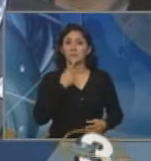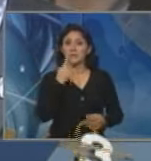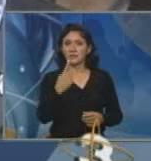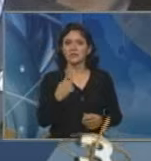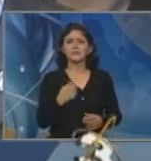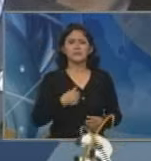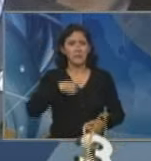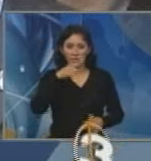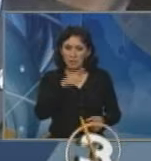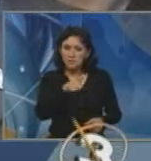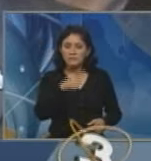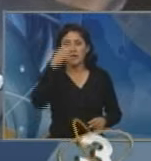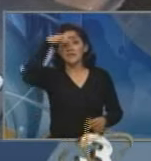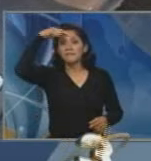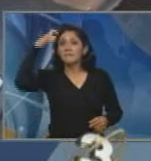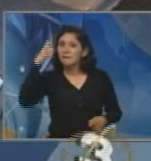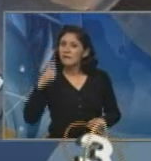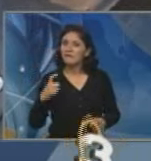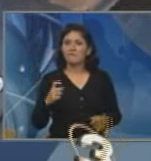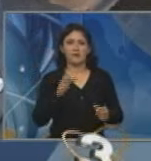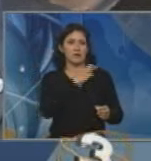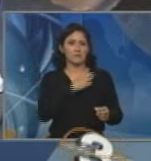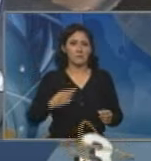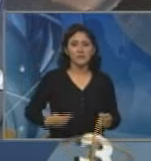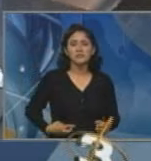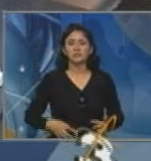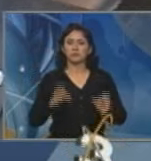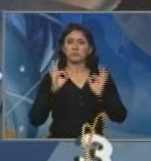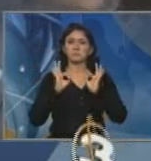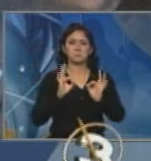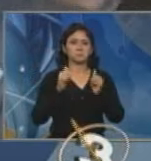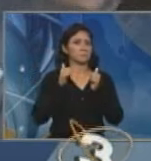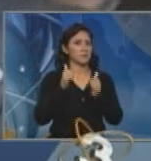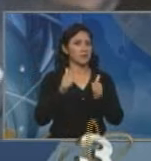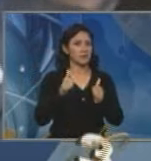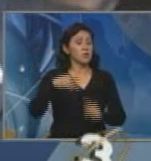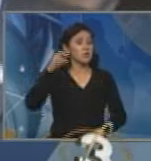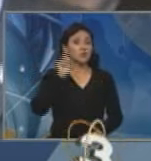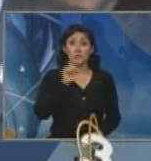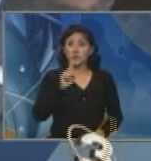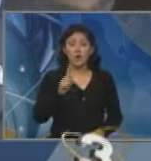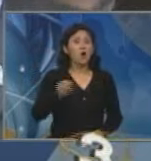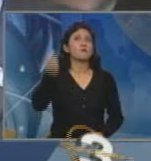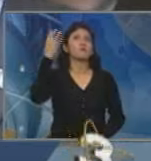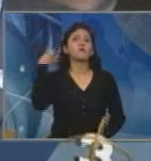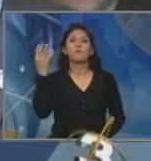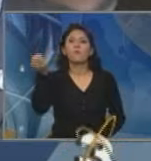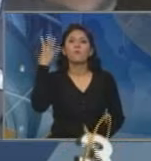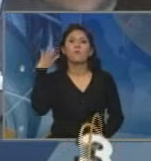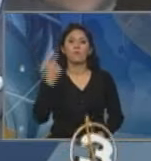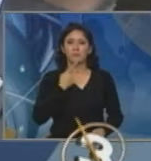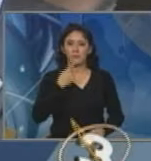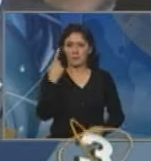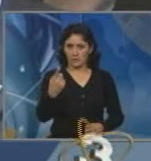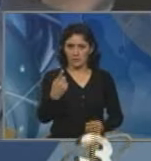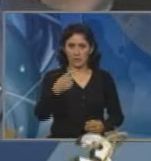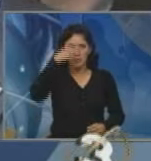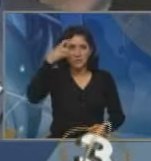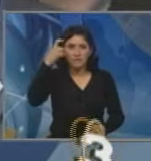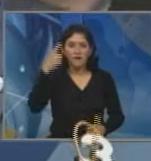exigir. Hemos dicho que no olvidemos la lección. El pueblo no se va a